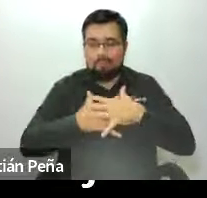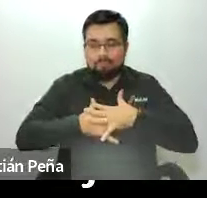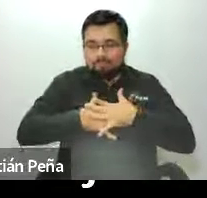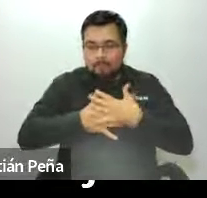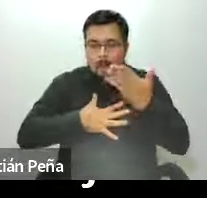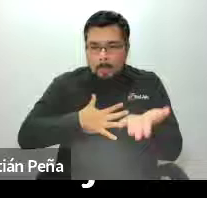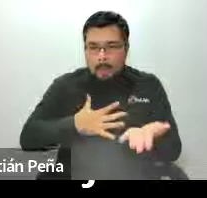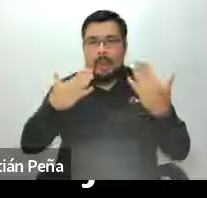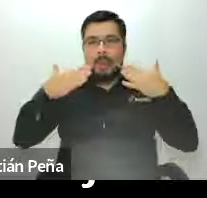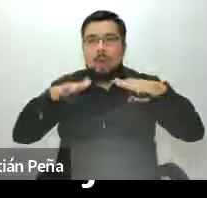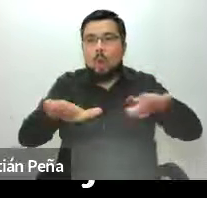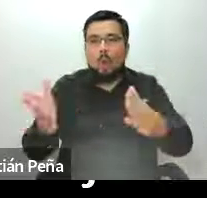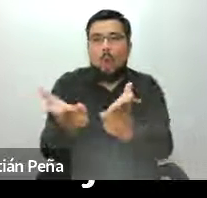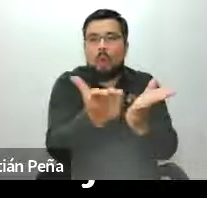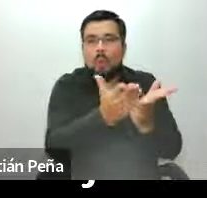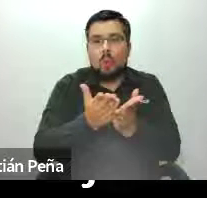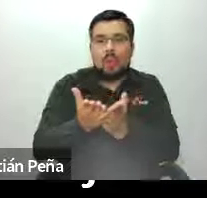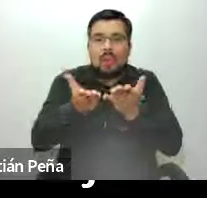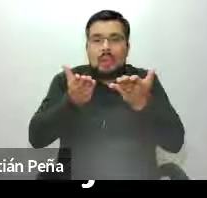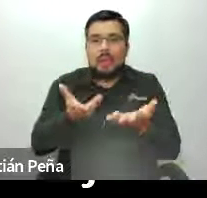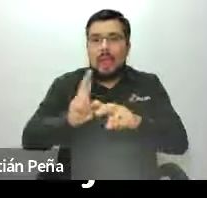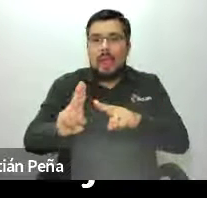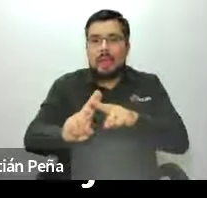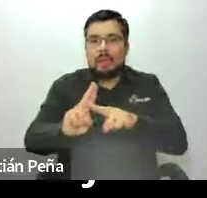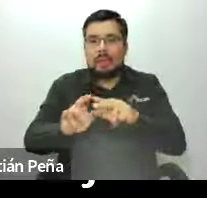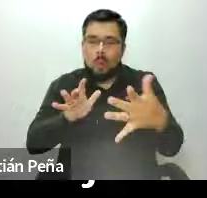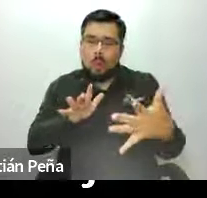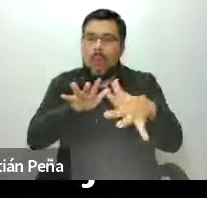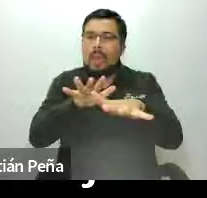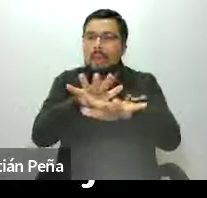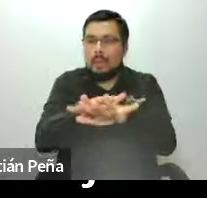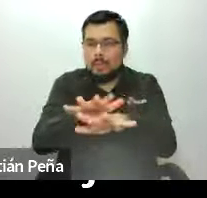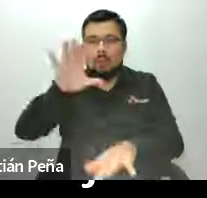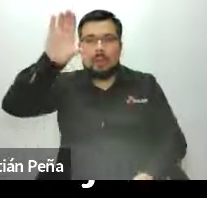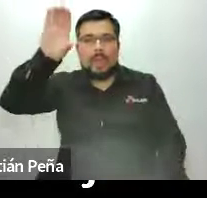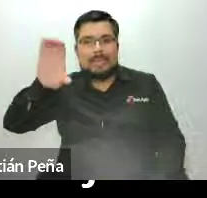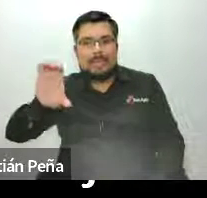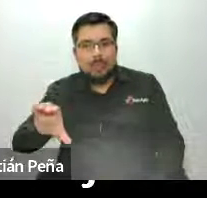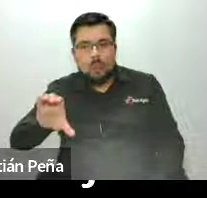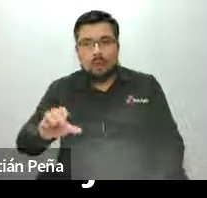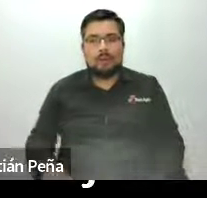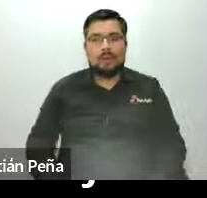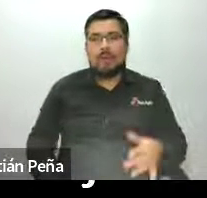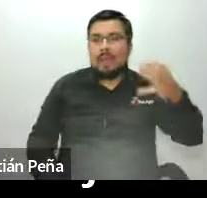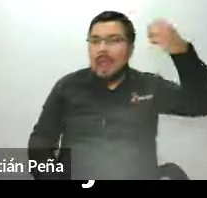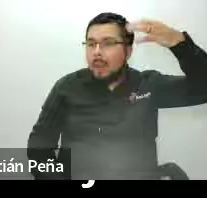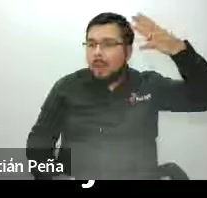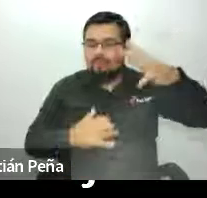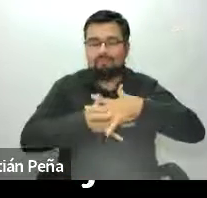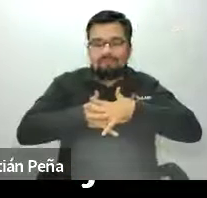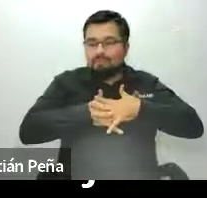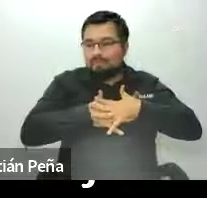ir generando una integración de asignaturas y que los aprendizajes tengan un sentido y que sean valiosos,